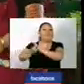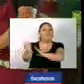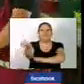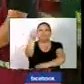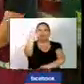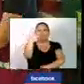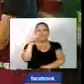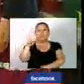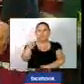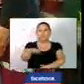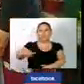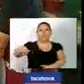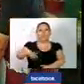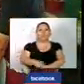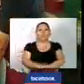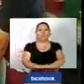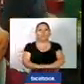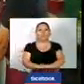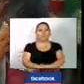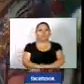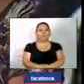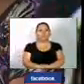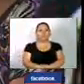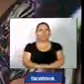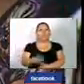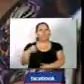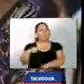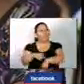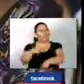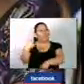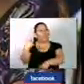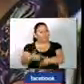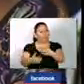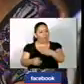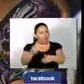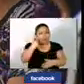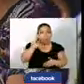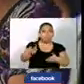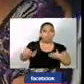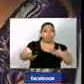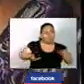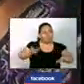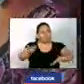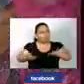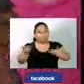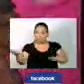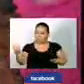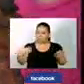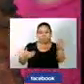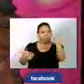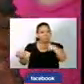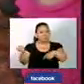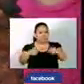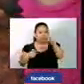gastronómica en la zona poco a poco al ver la rentabilidad más personas se unieron a esta actividad